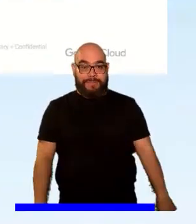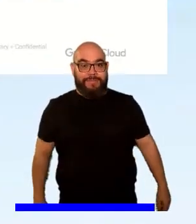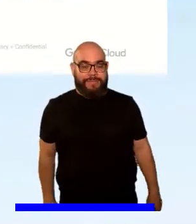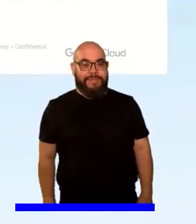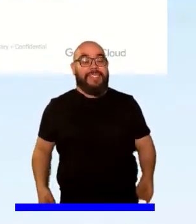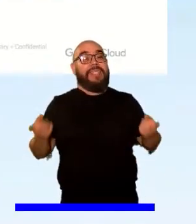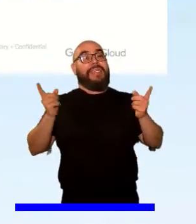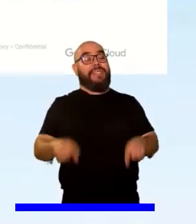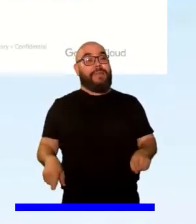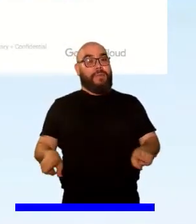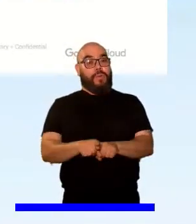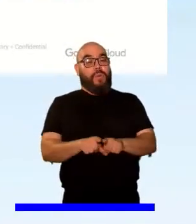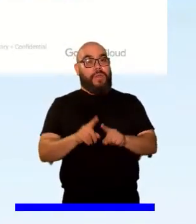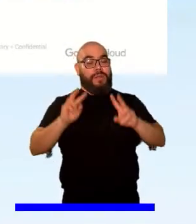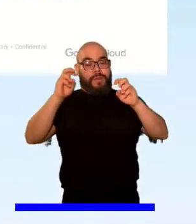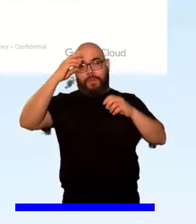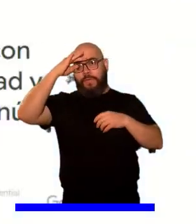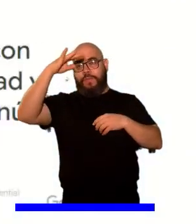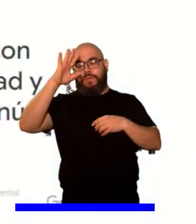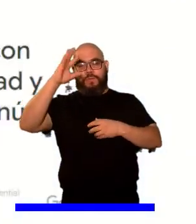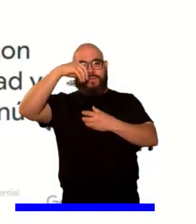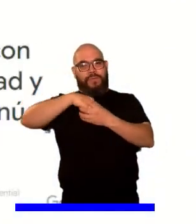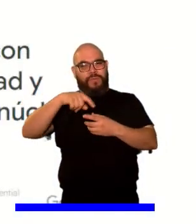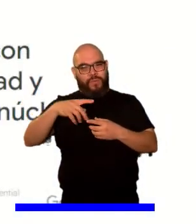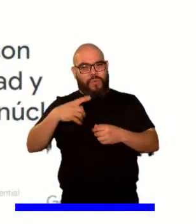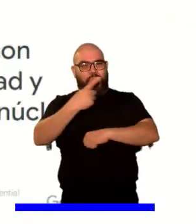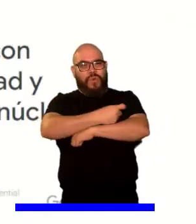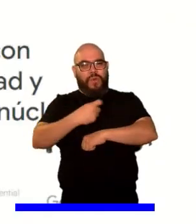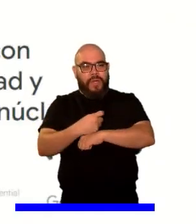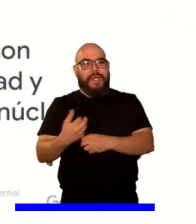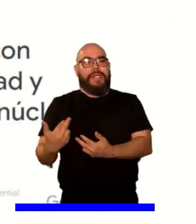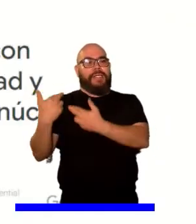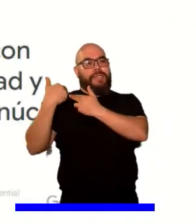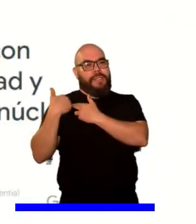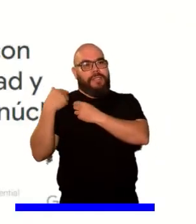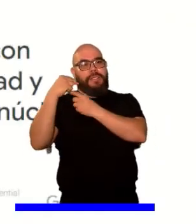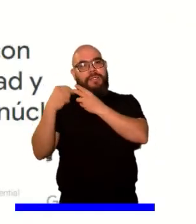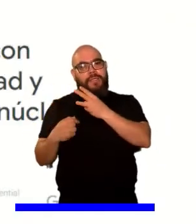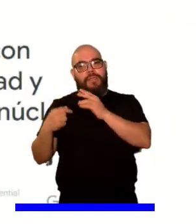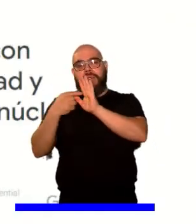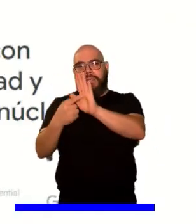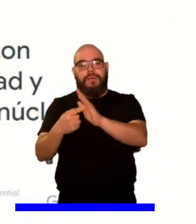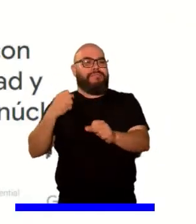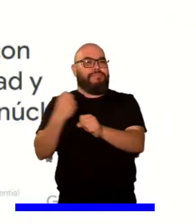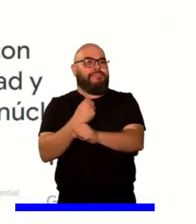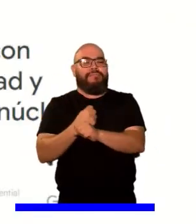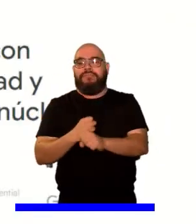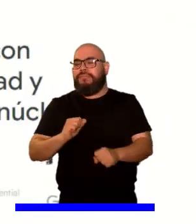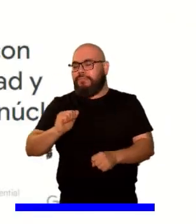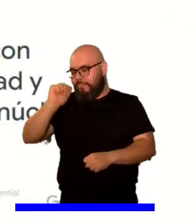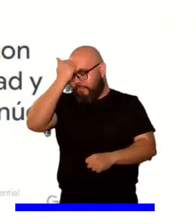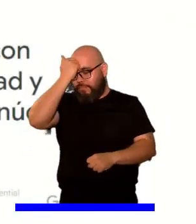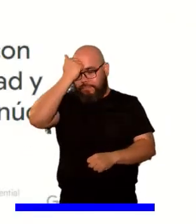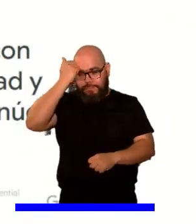también va alineado con la filosofía de Google, que es que han sido construidos con la responsabilidad y la seguridad en su núcleo, en su core, desde el principio. No fue